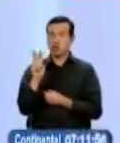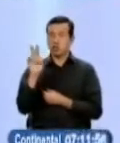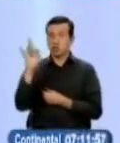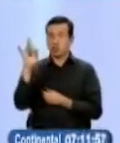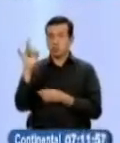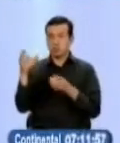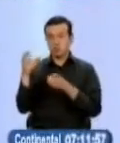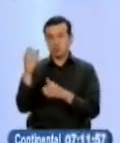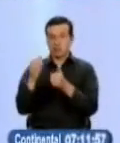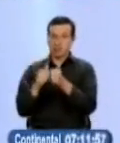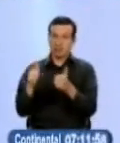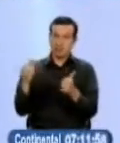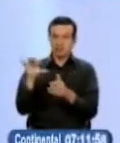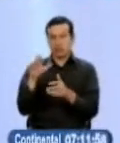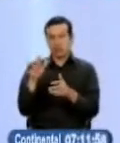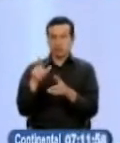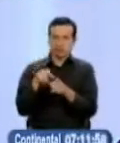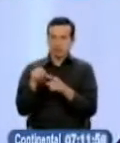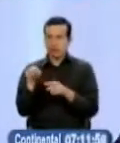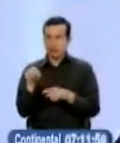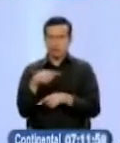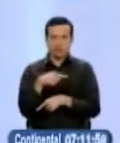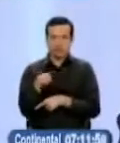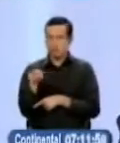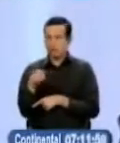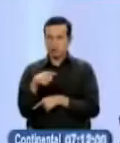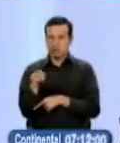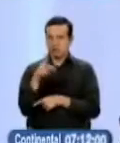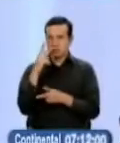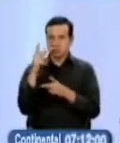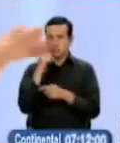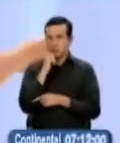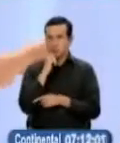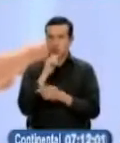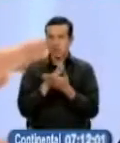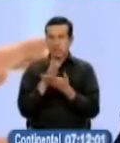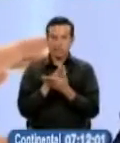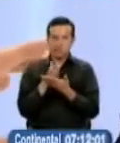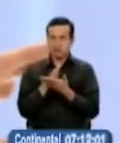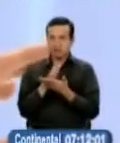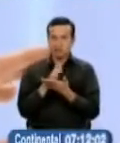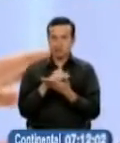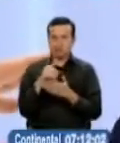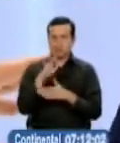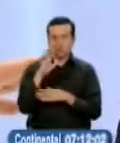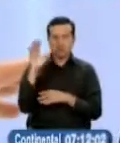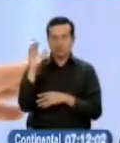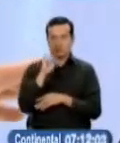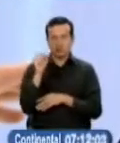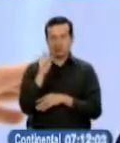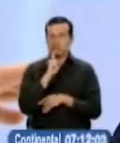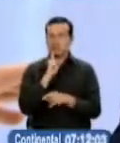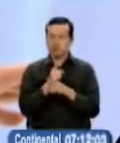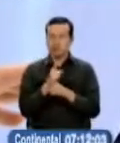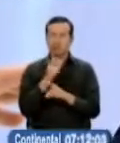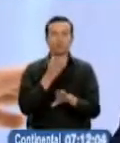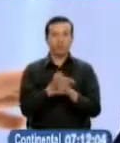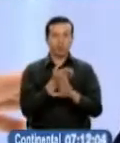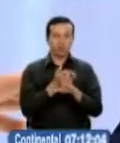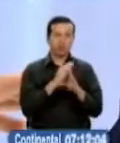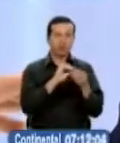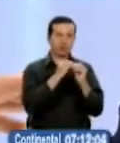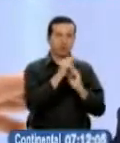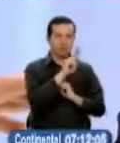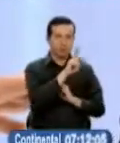candidato un poco de aquí para allá, por ponerlo muy rápidamente en esos términos. Okay. Está más claro lo que propone, Creo, y lo